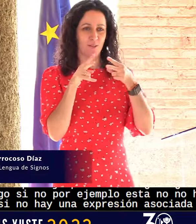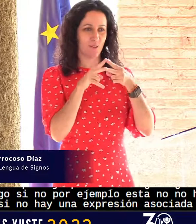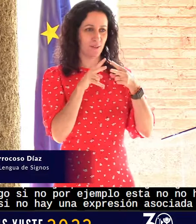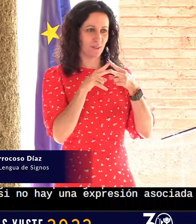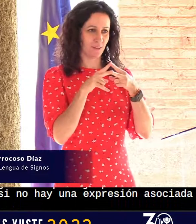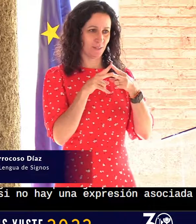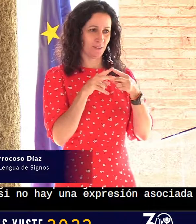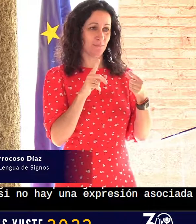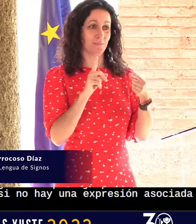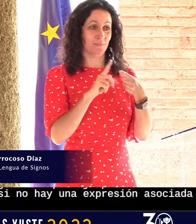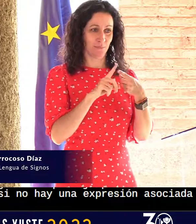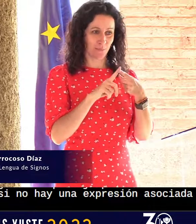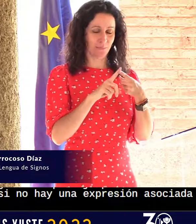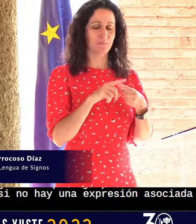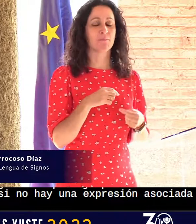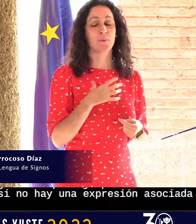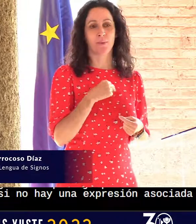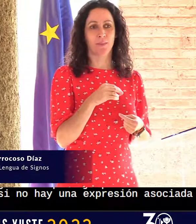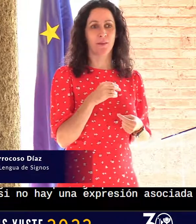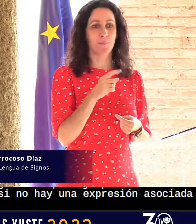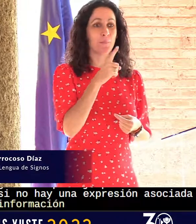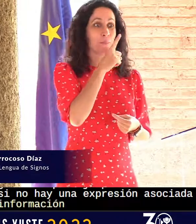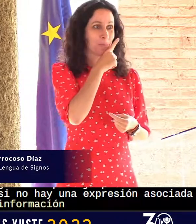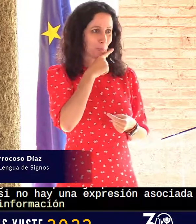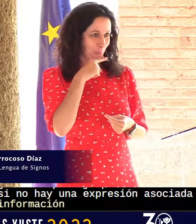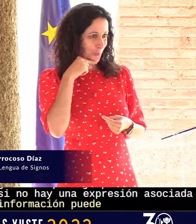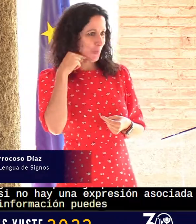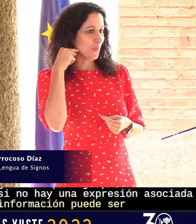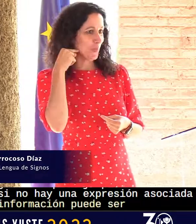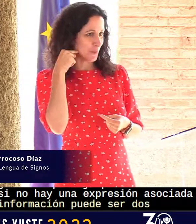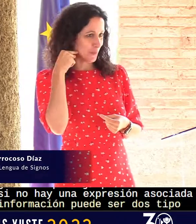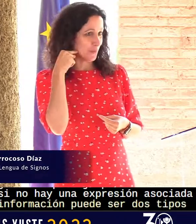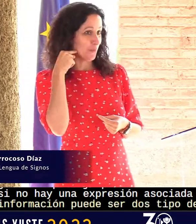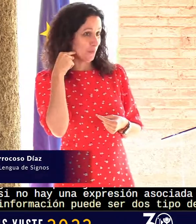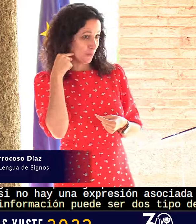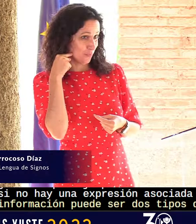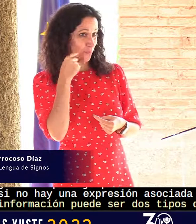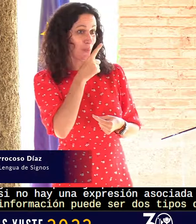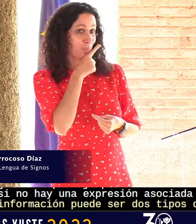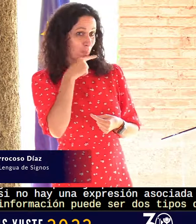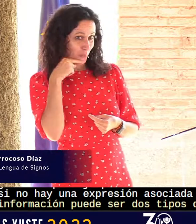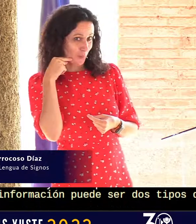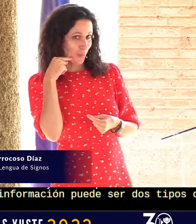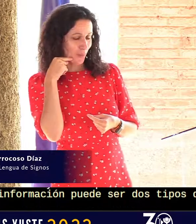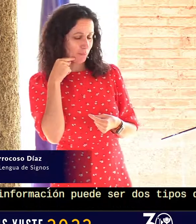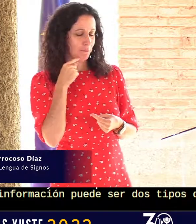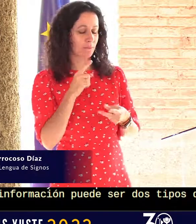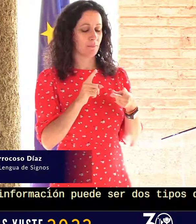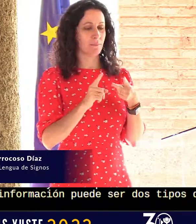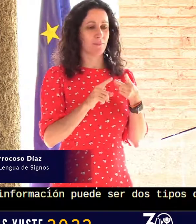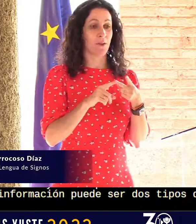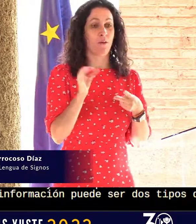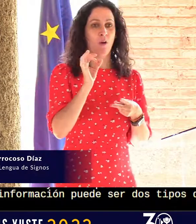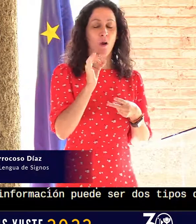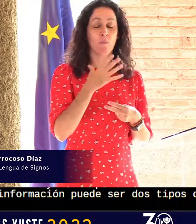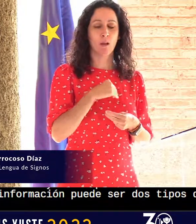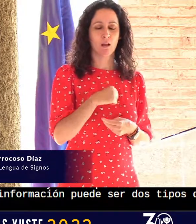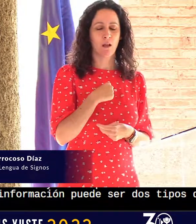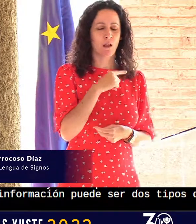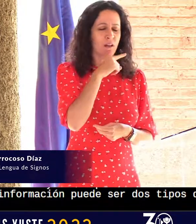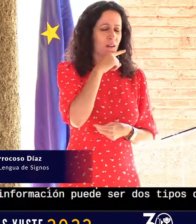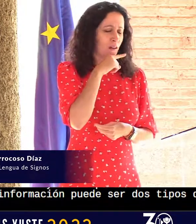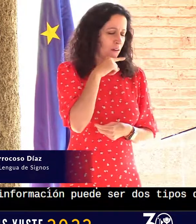nos falta el información pueden ser dos tipos de signos eso es dulce